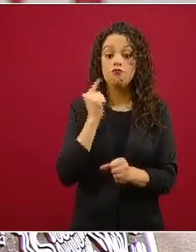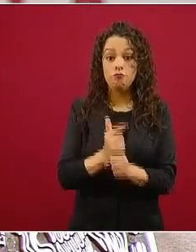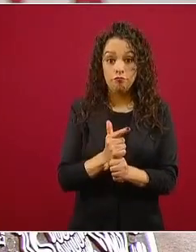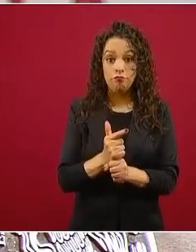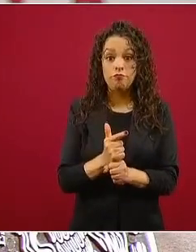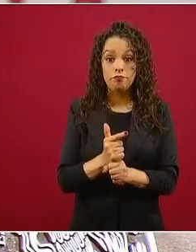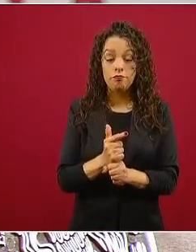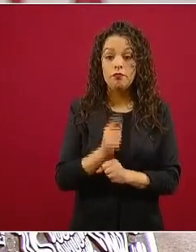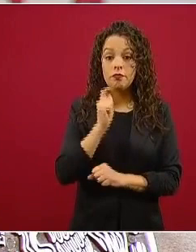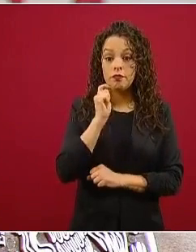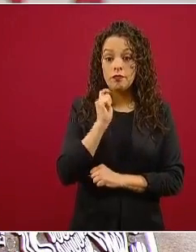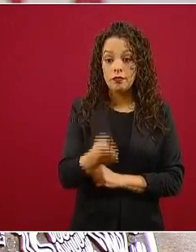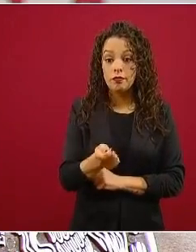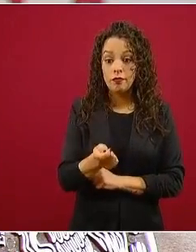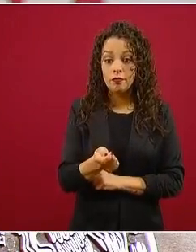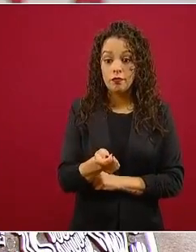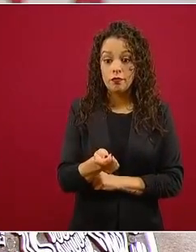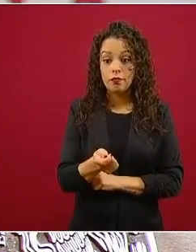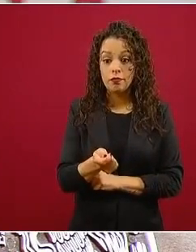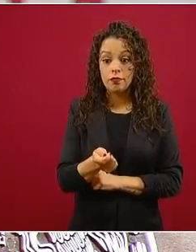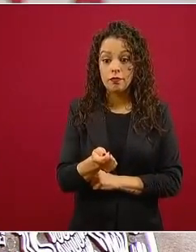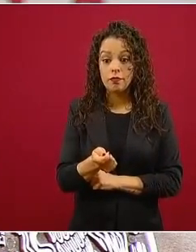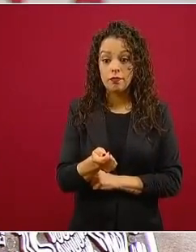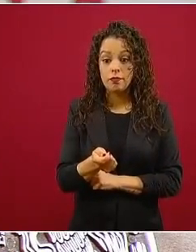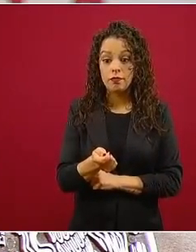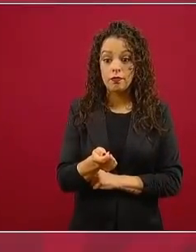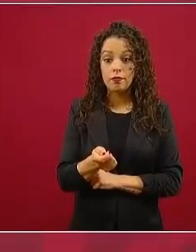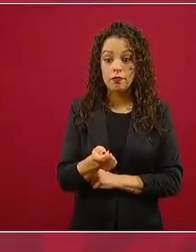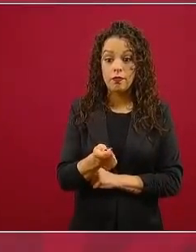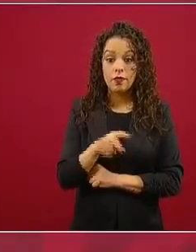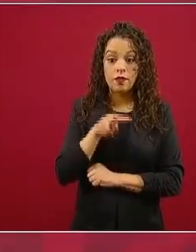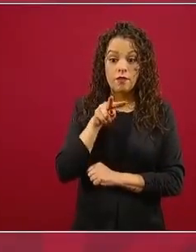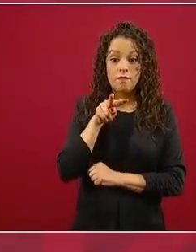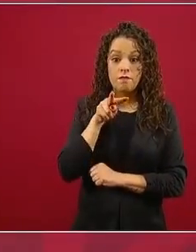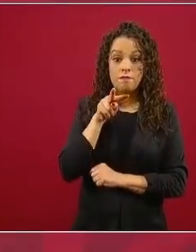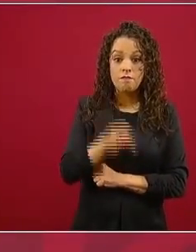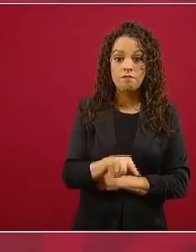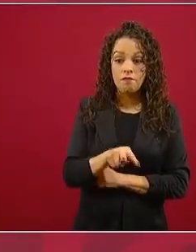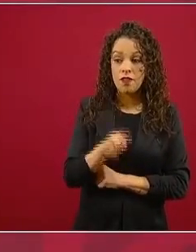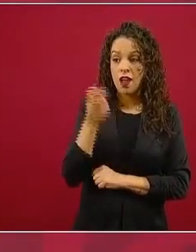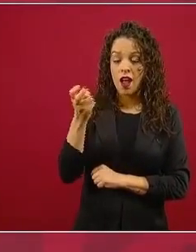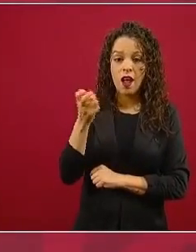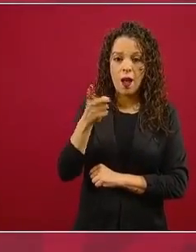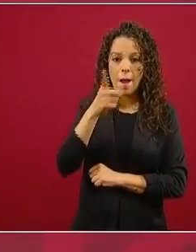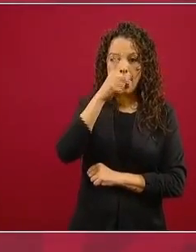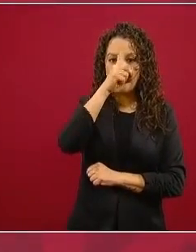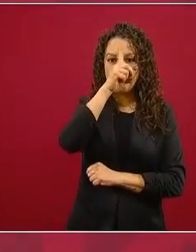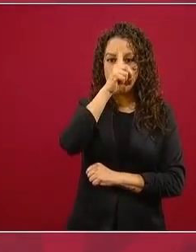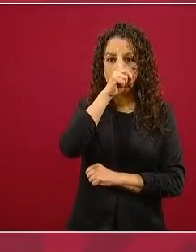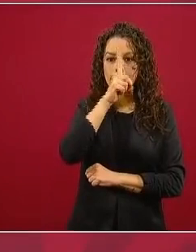que fue una gran simulación